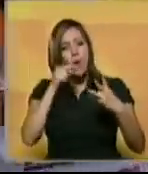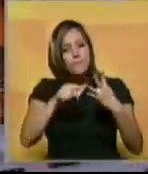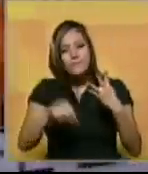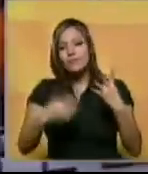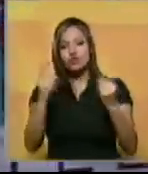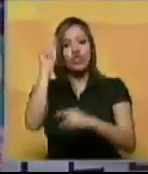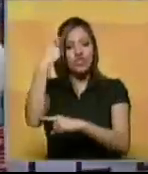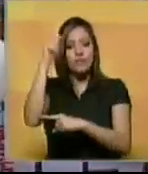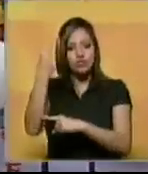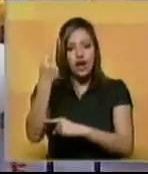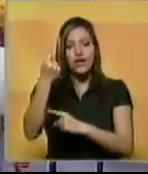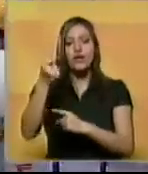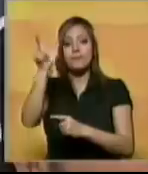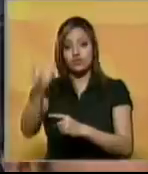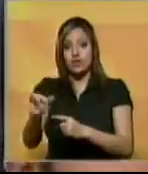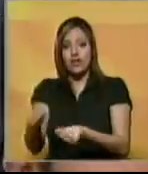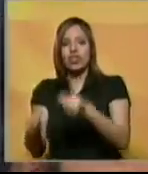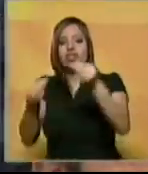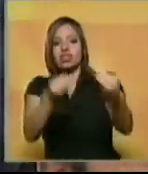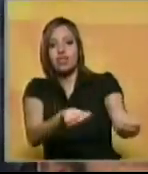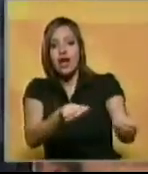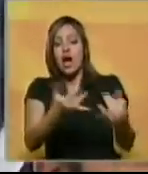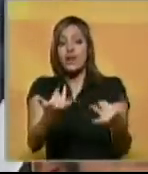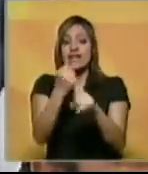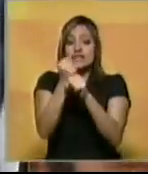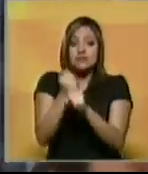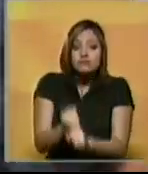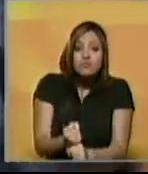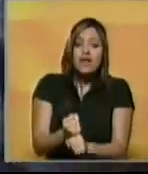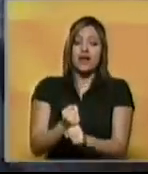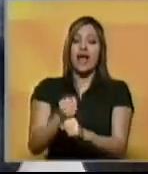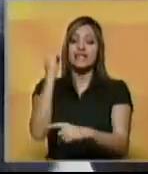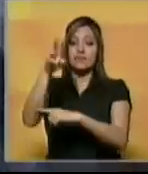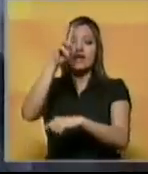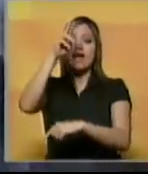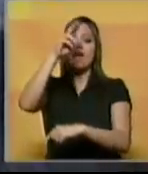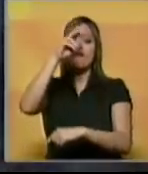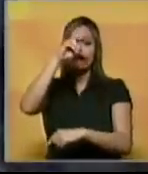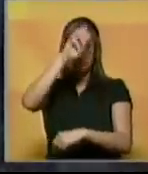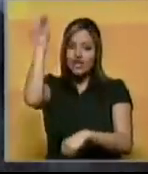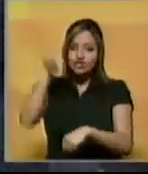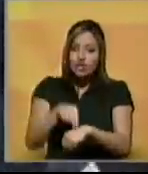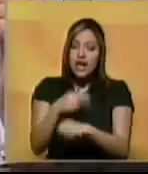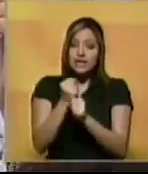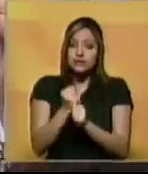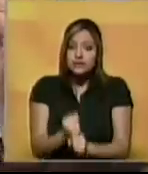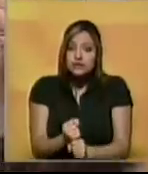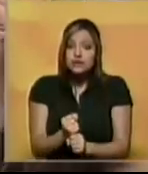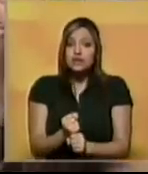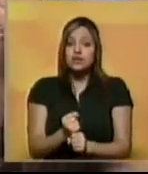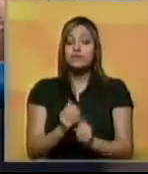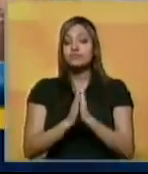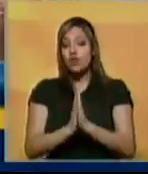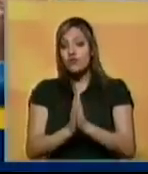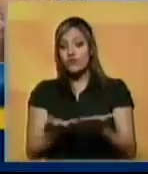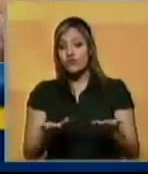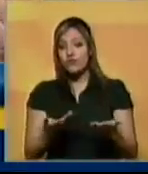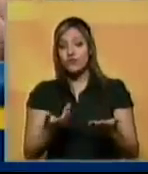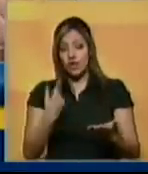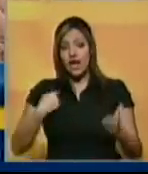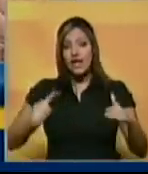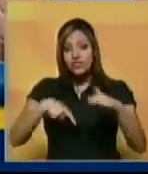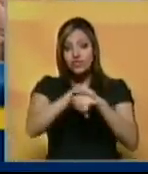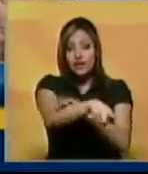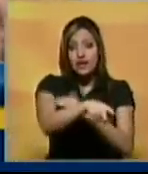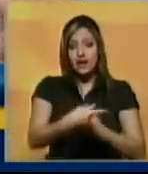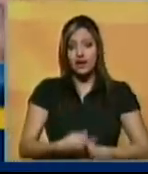Caldera. En este momento los artistas están esperando en las afueras del Palacio Federal Legislativo para que les den acceso